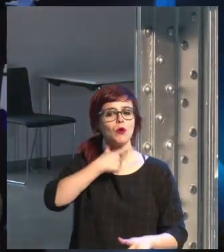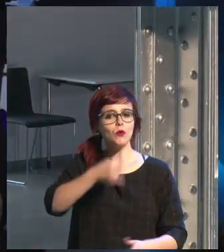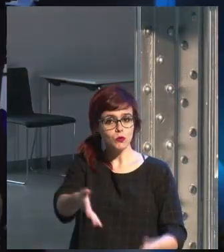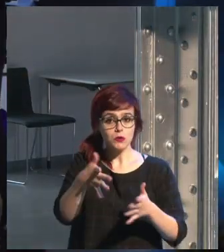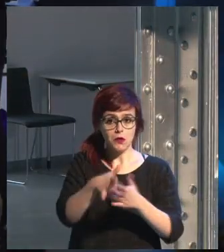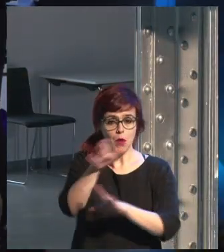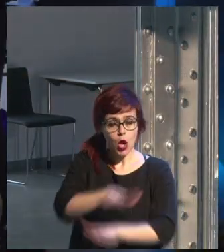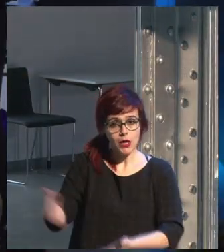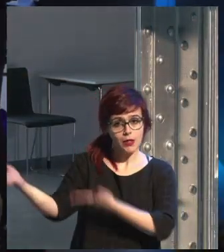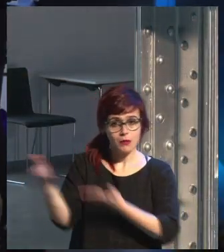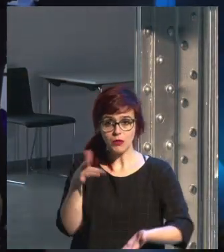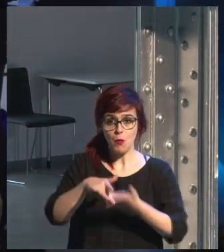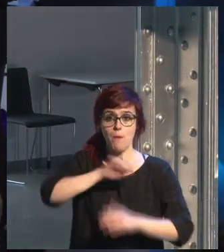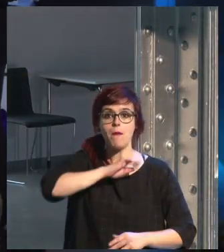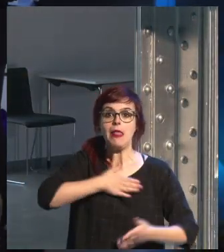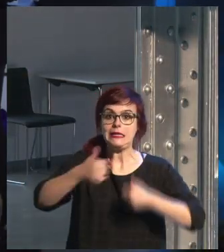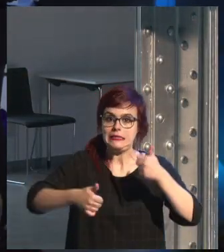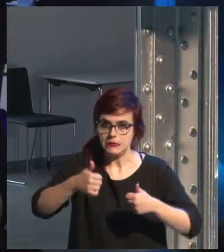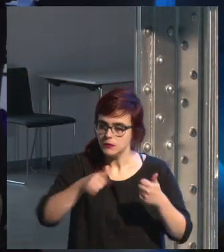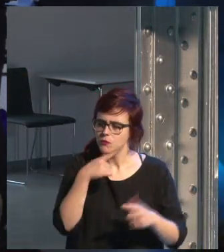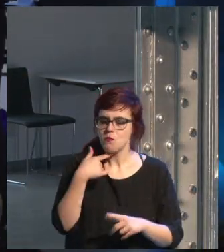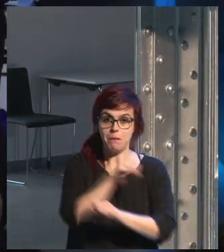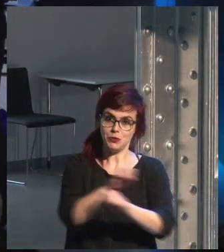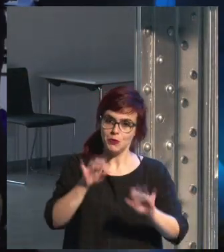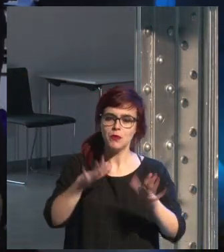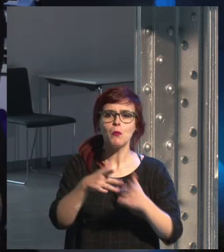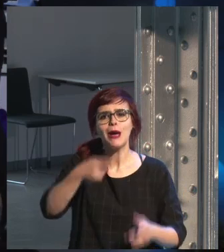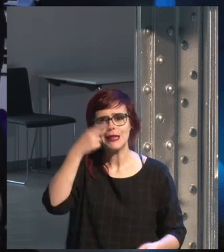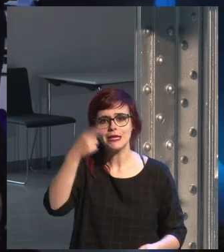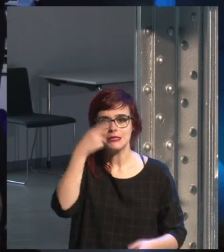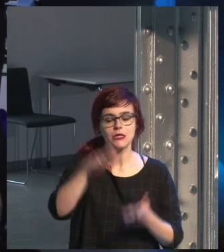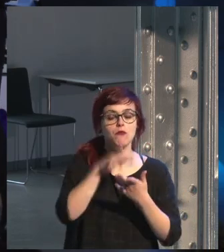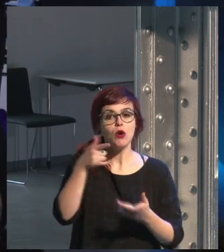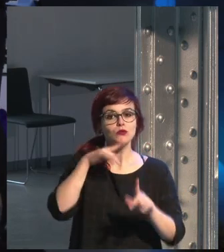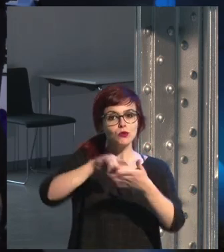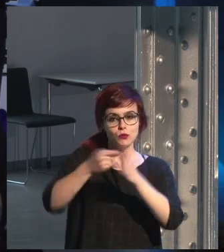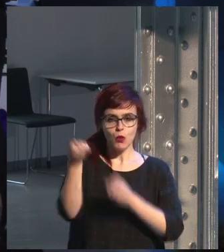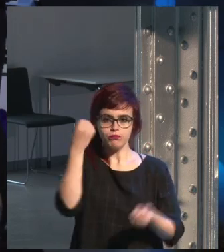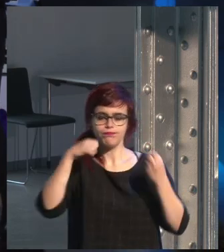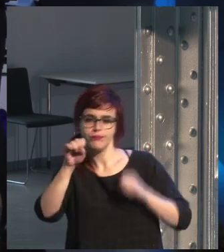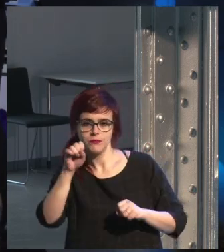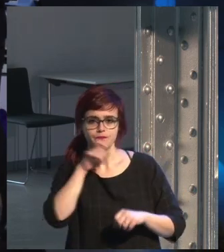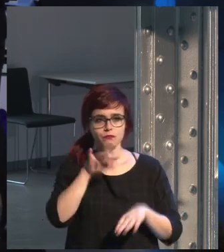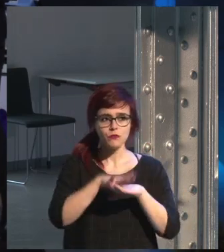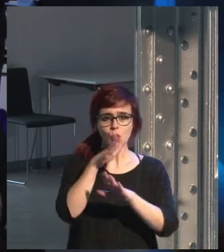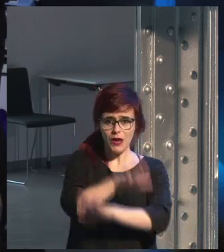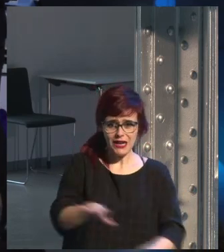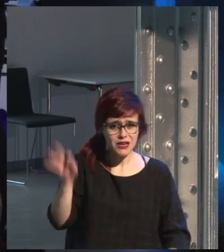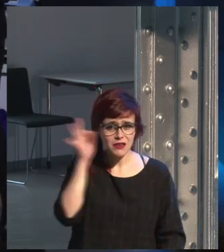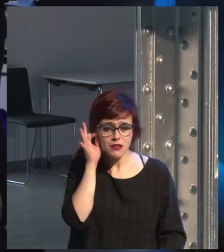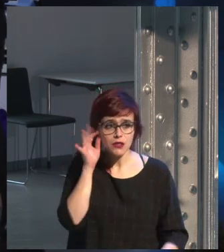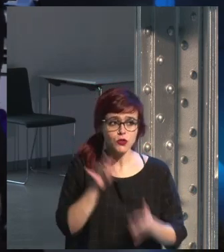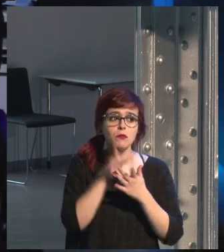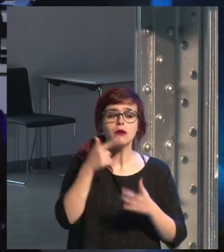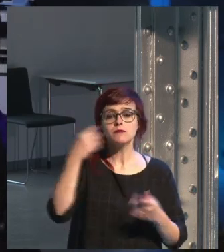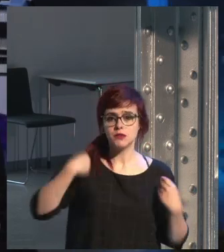traerles hoy aquí, pero mañana tenían un examen. Fue muy interesante ver las reacciones que tenían tenían, había una niña que nos contó que ella